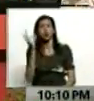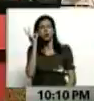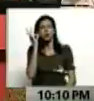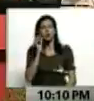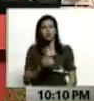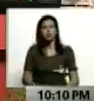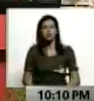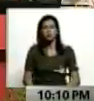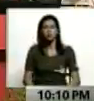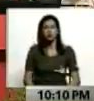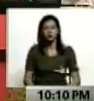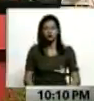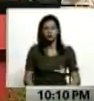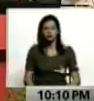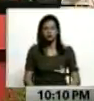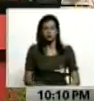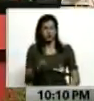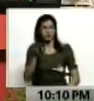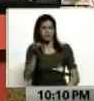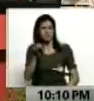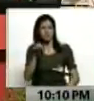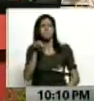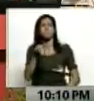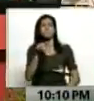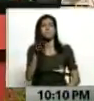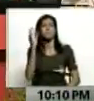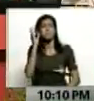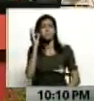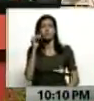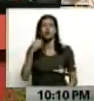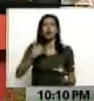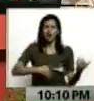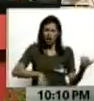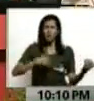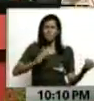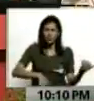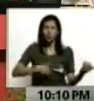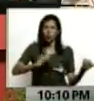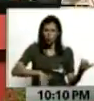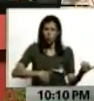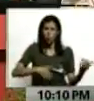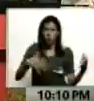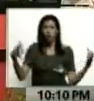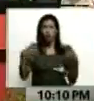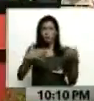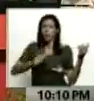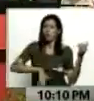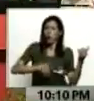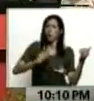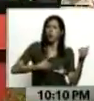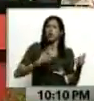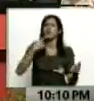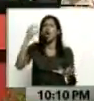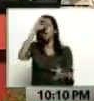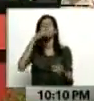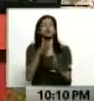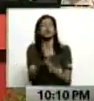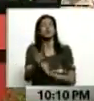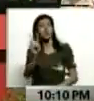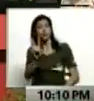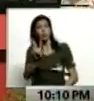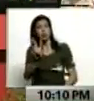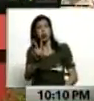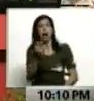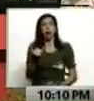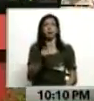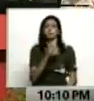esa señora Man Dónde está manach tan bueno que cantan y se ponen a opinar en